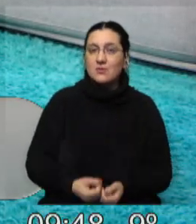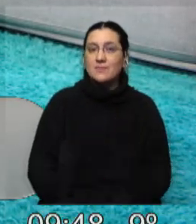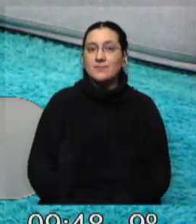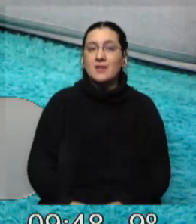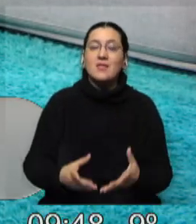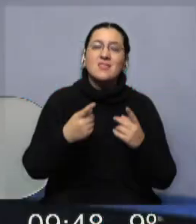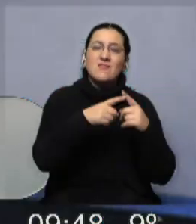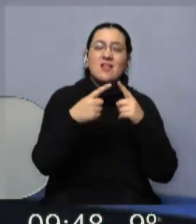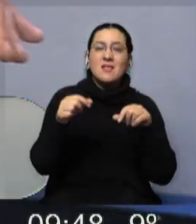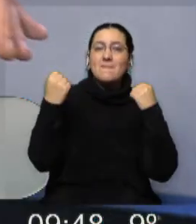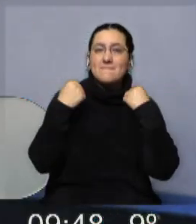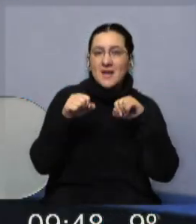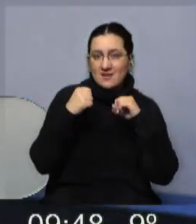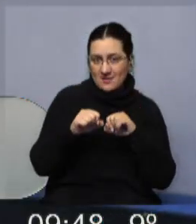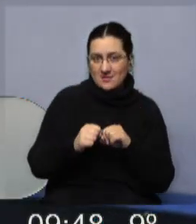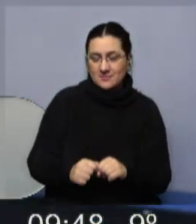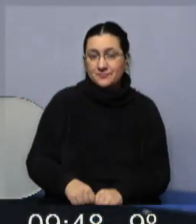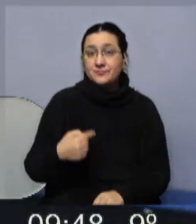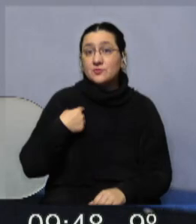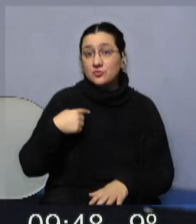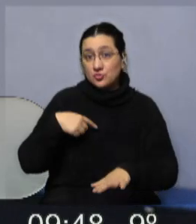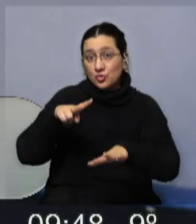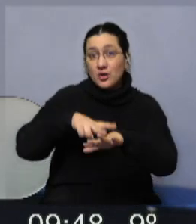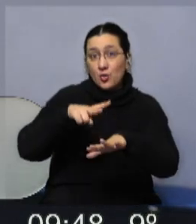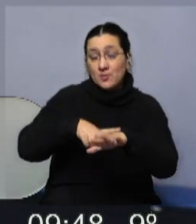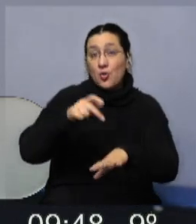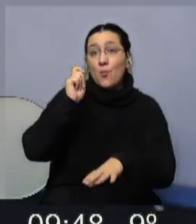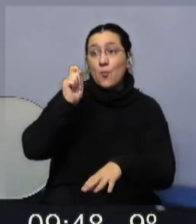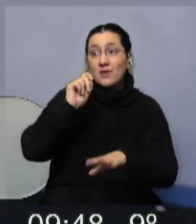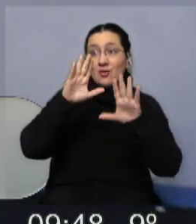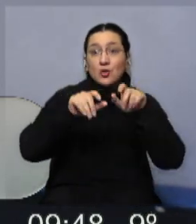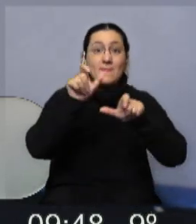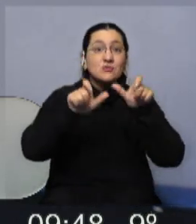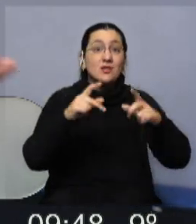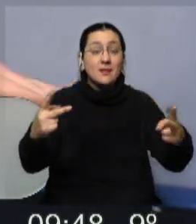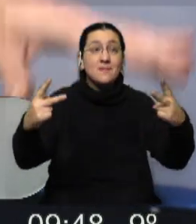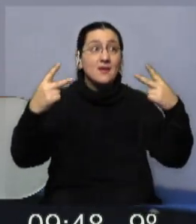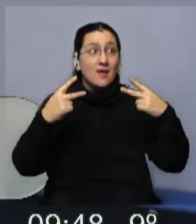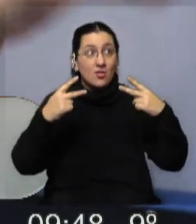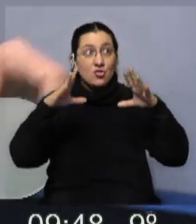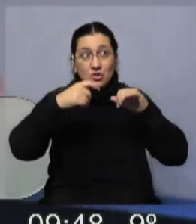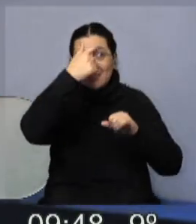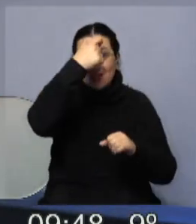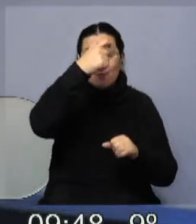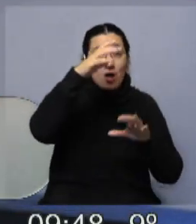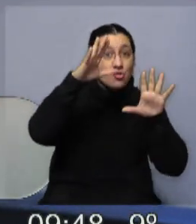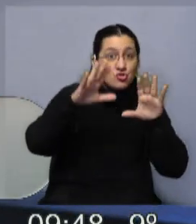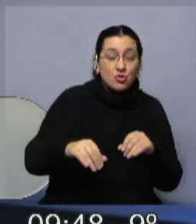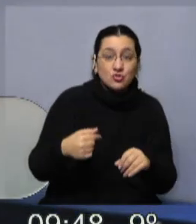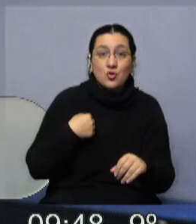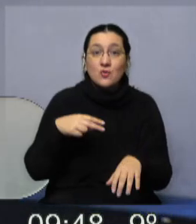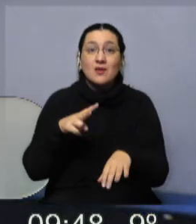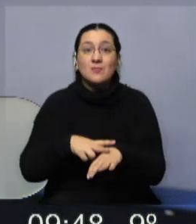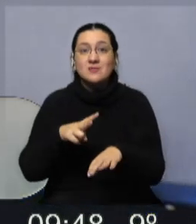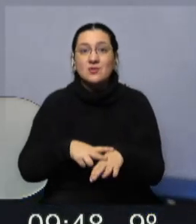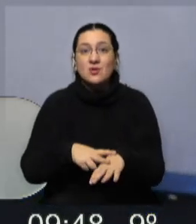a todos estos artefactos. Hago una recomendación pública a todos los espectadores, a todos los científicos, a todos los sexólogos.